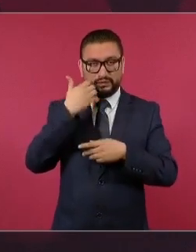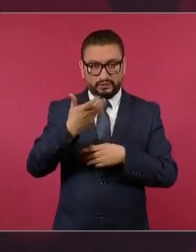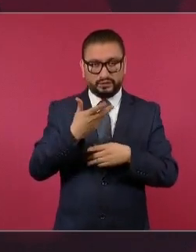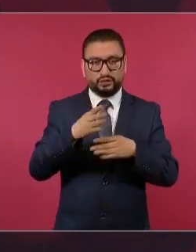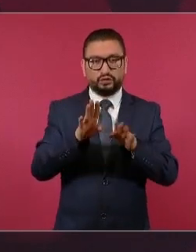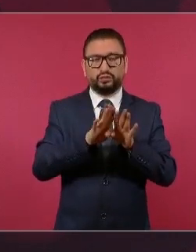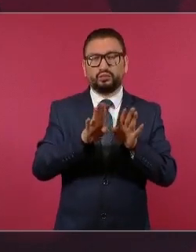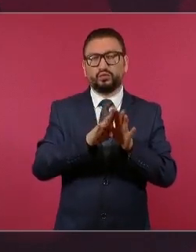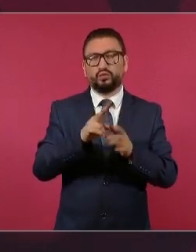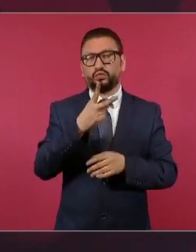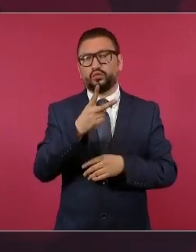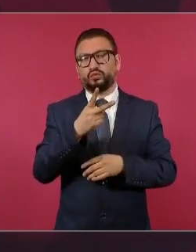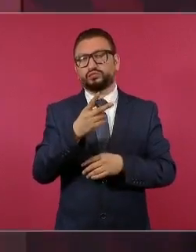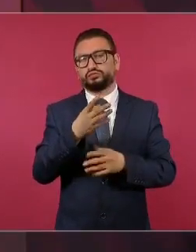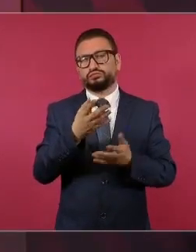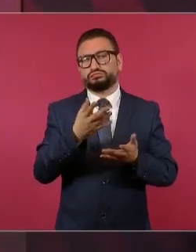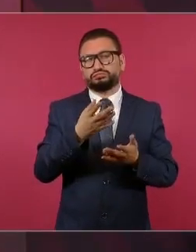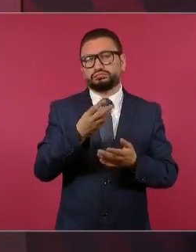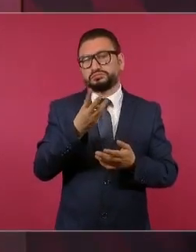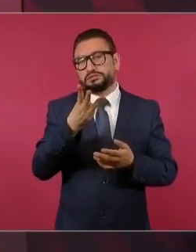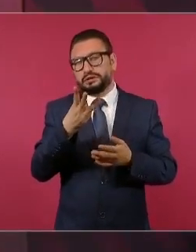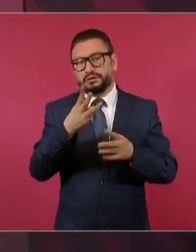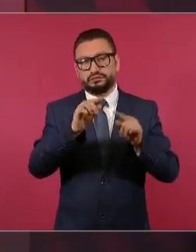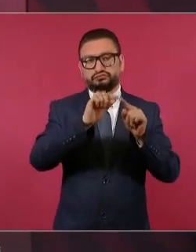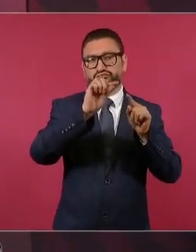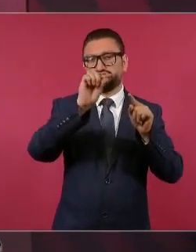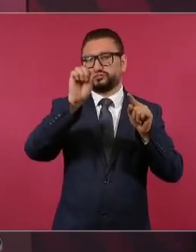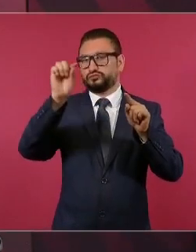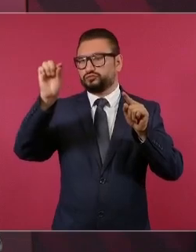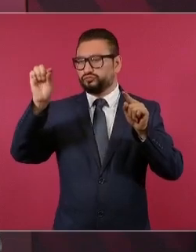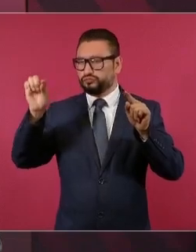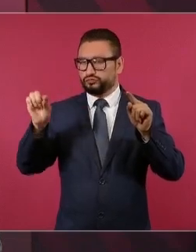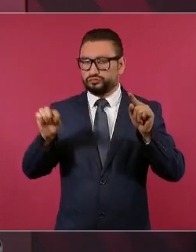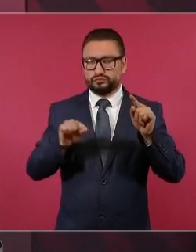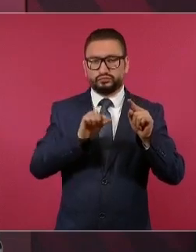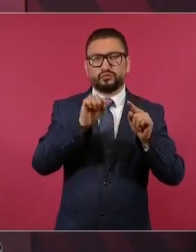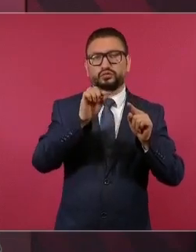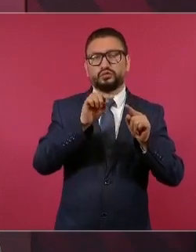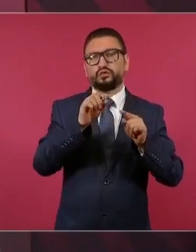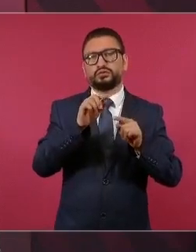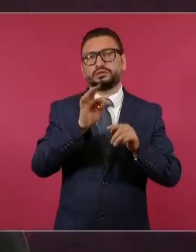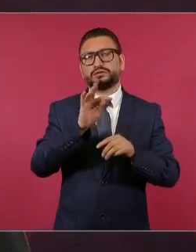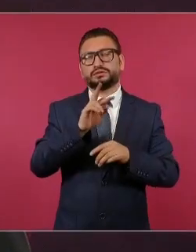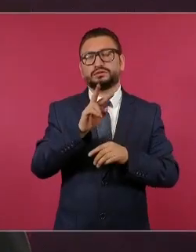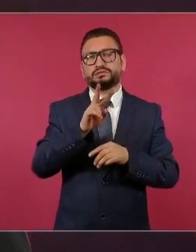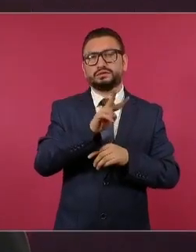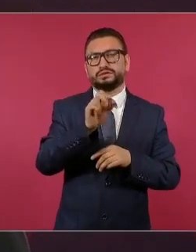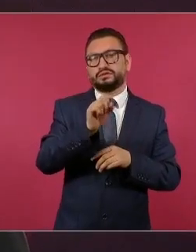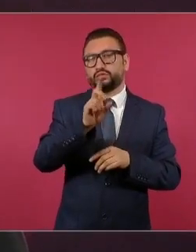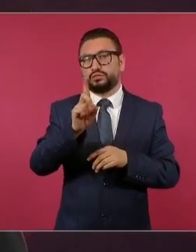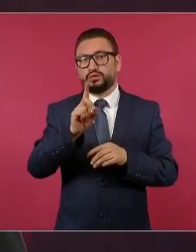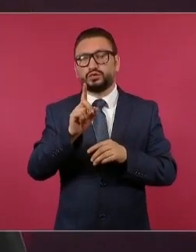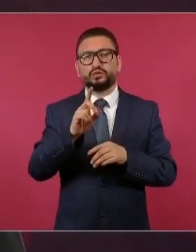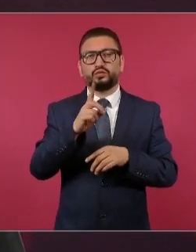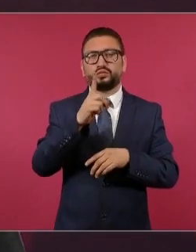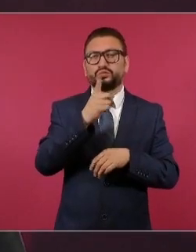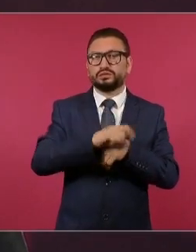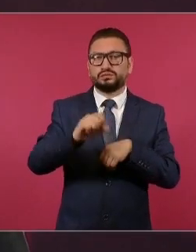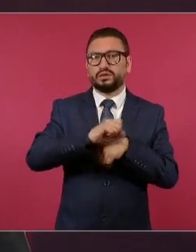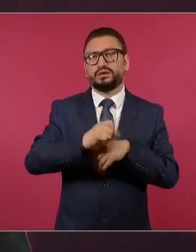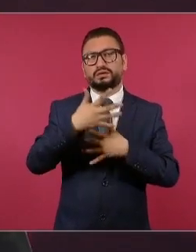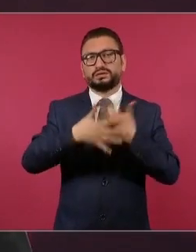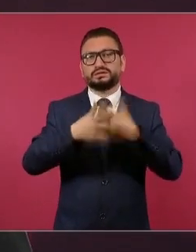de 2 o 3 recorridos de un fin de semana, una semana, 15 días,